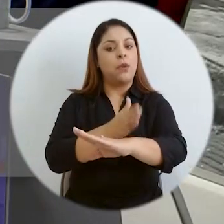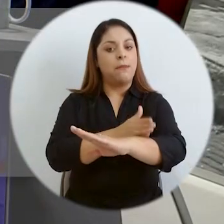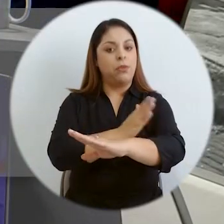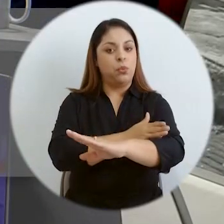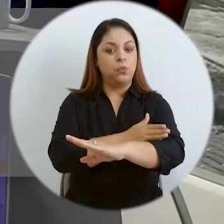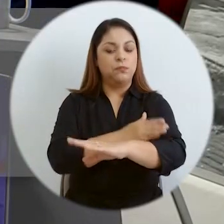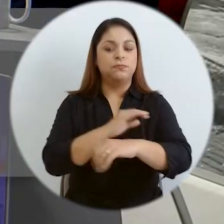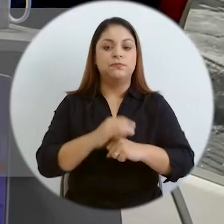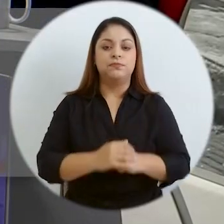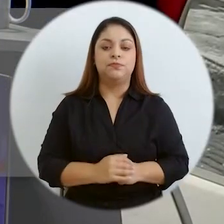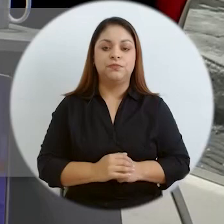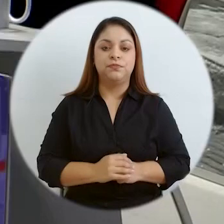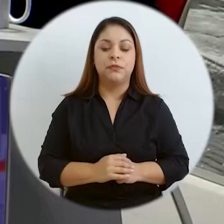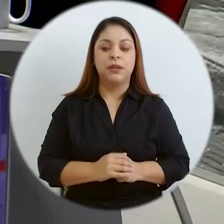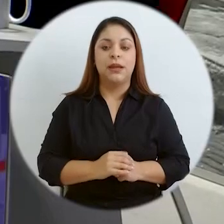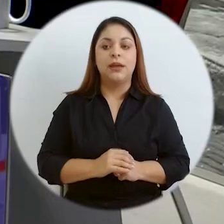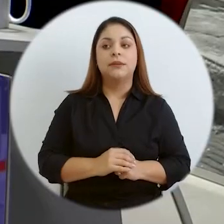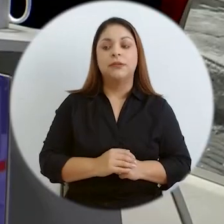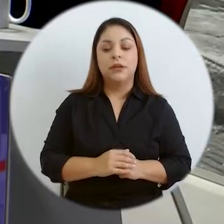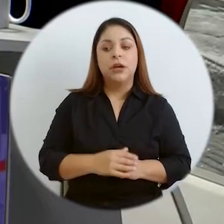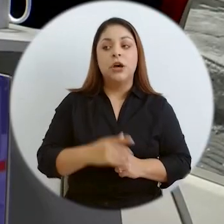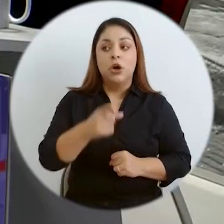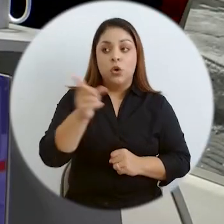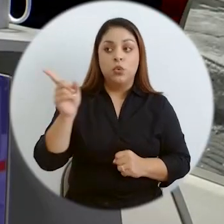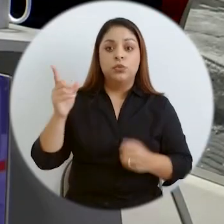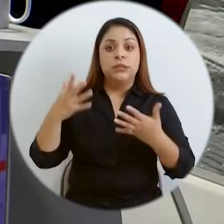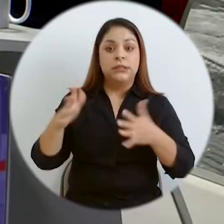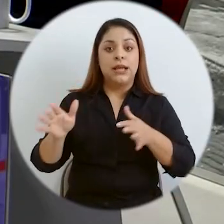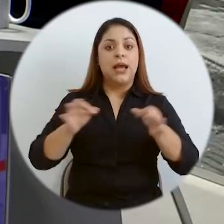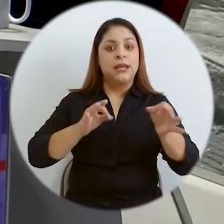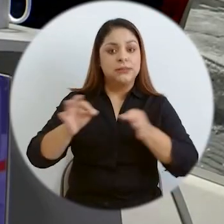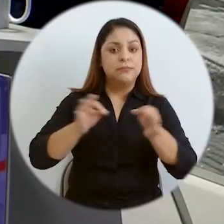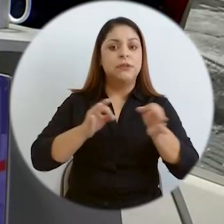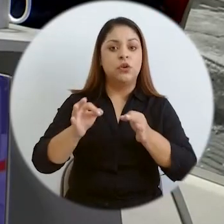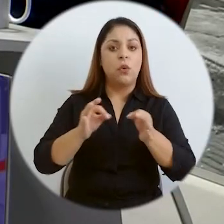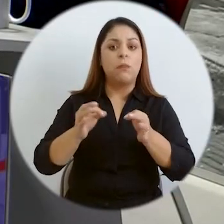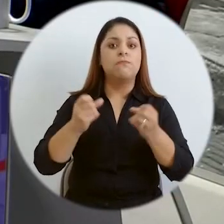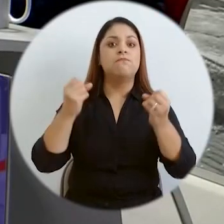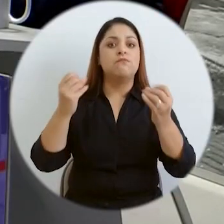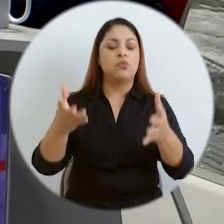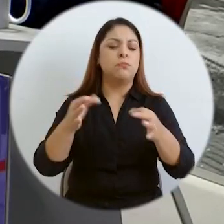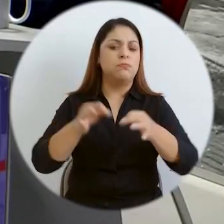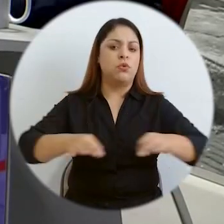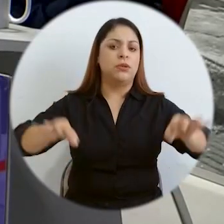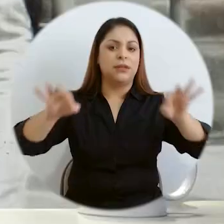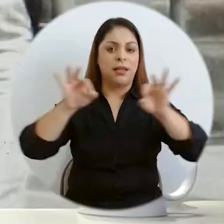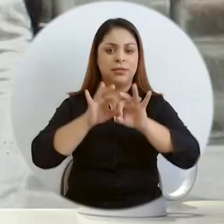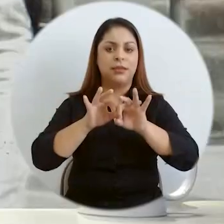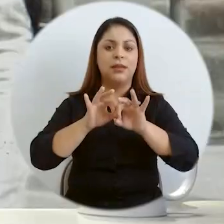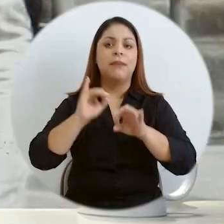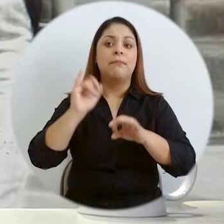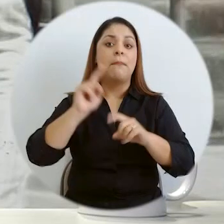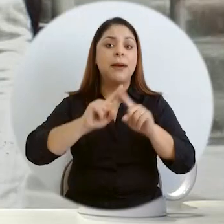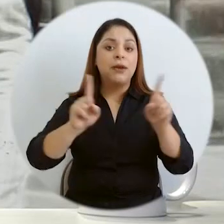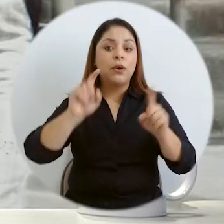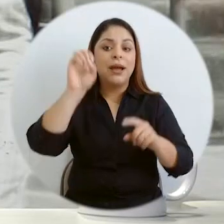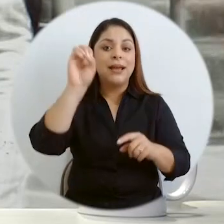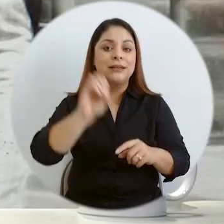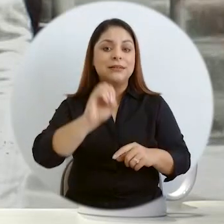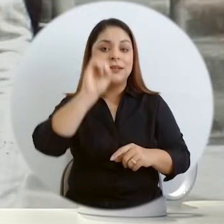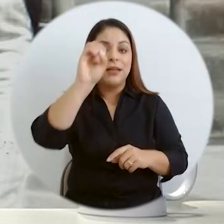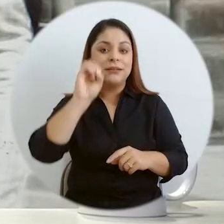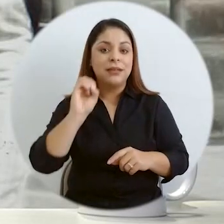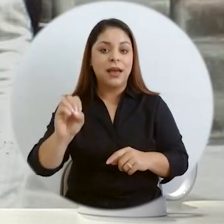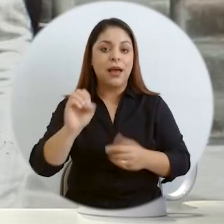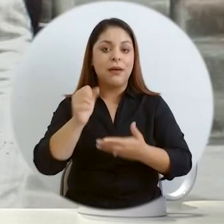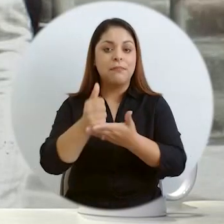punto de vista solo de estadísticas, además de todos los que ustedes han explicado. Esos son mucho más importantes, pero en estadísticas que muchas veces no sirven para tomar decisiones, Sí,